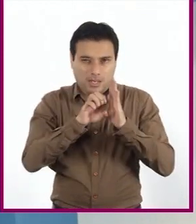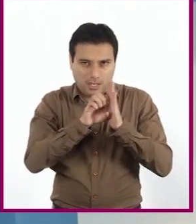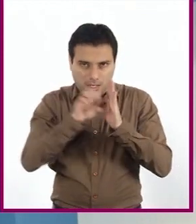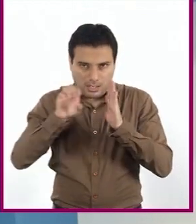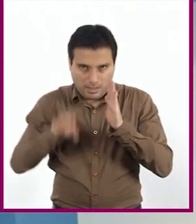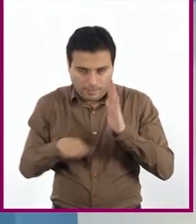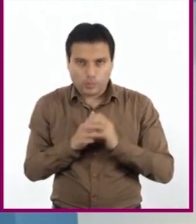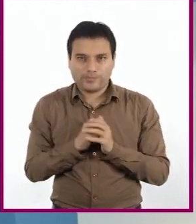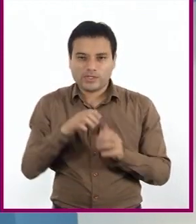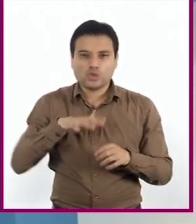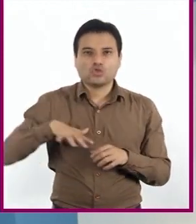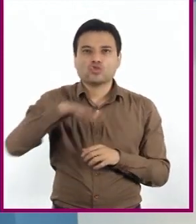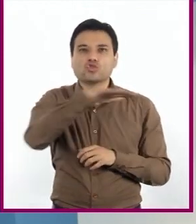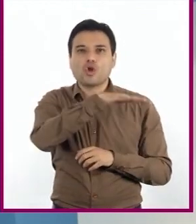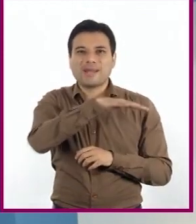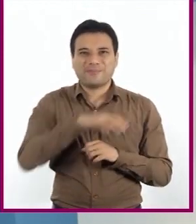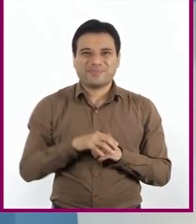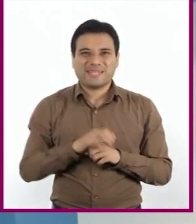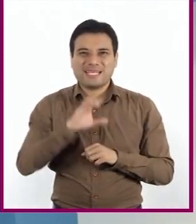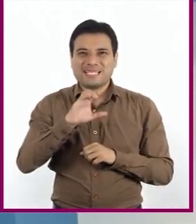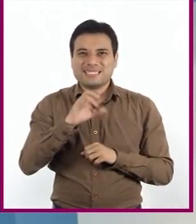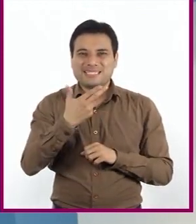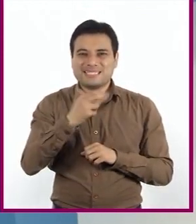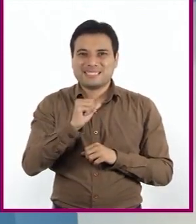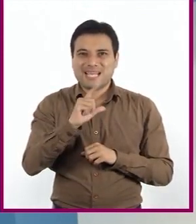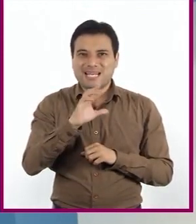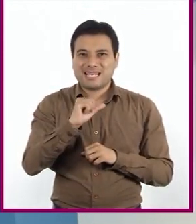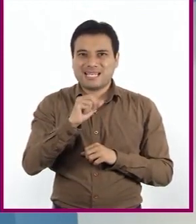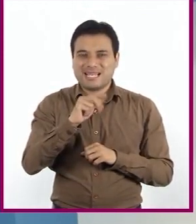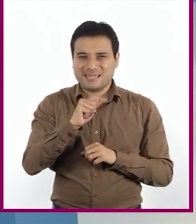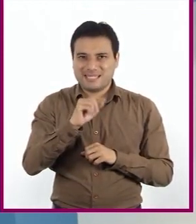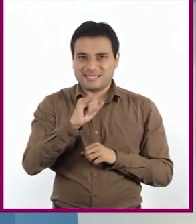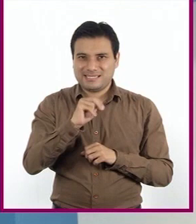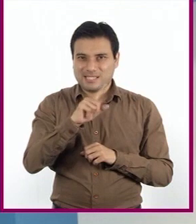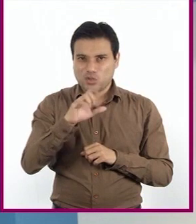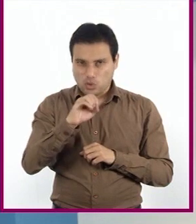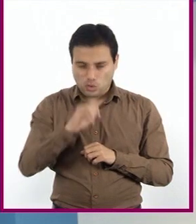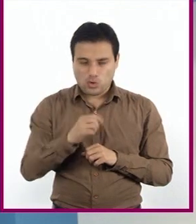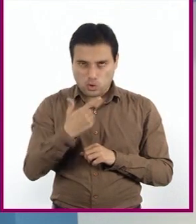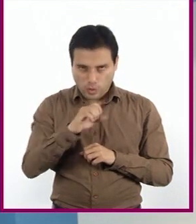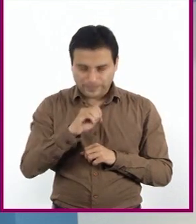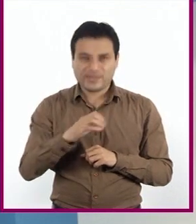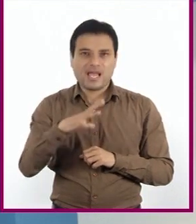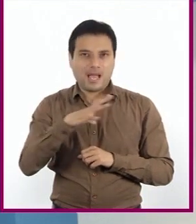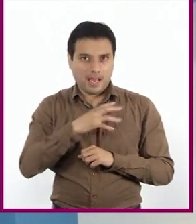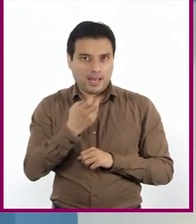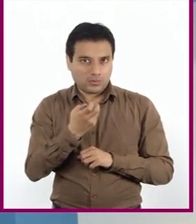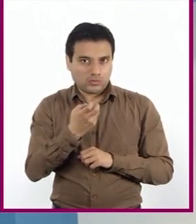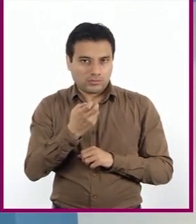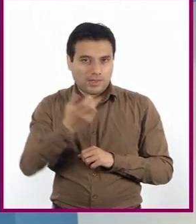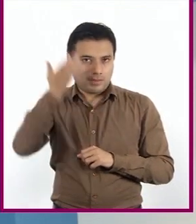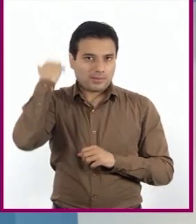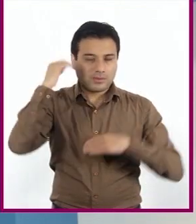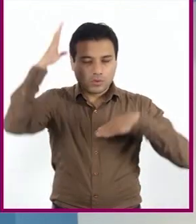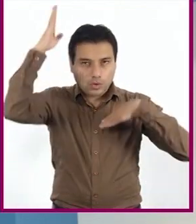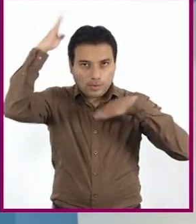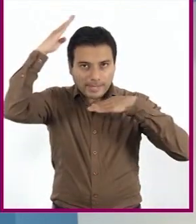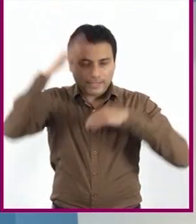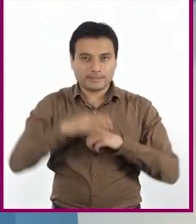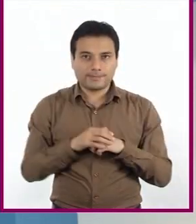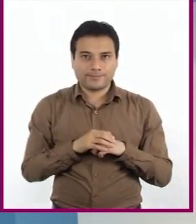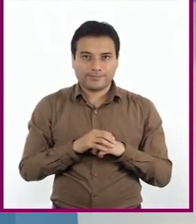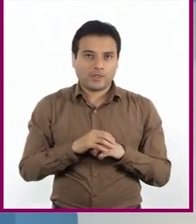en la zona arqueológica de Chalcatzingo se encontraron influencias de la cultura olmeca en el